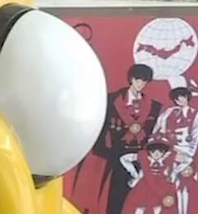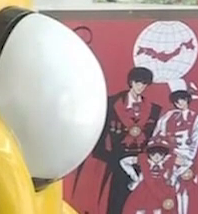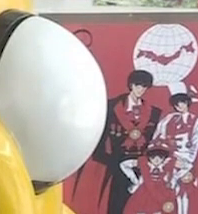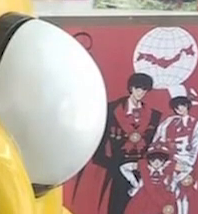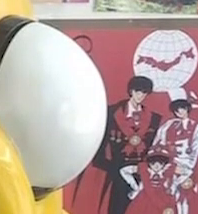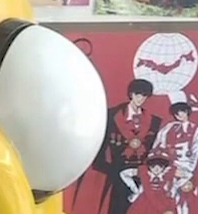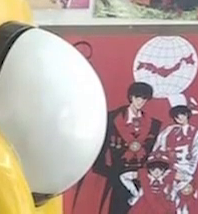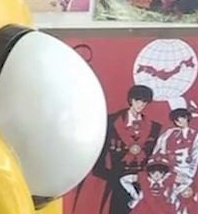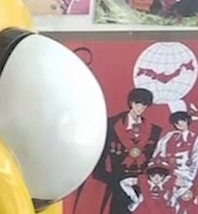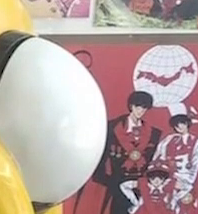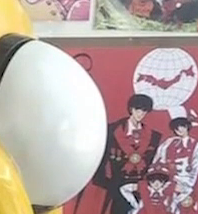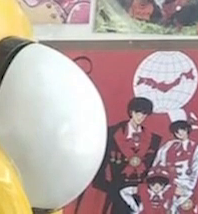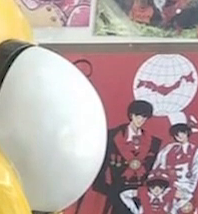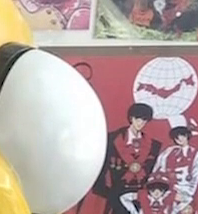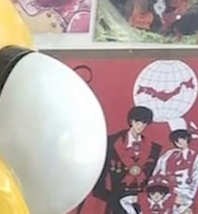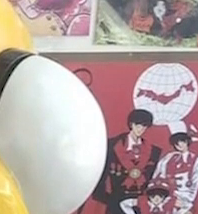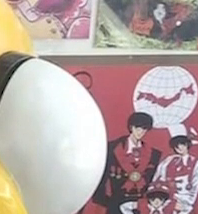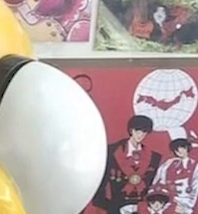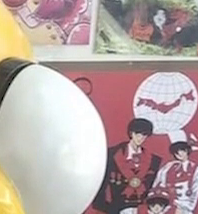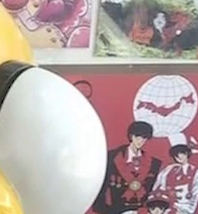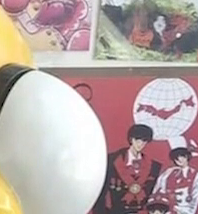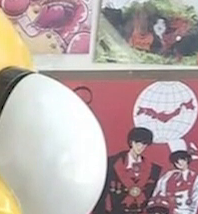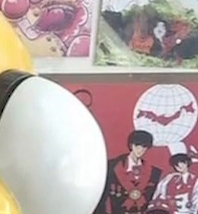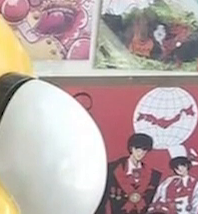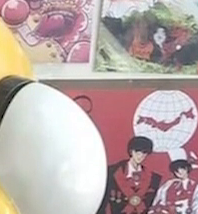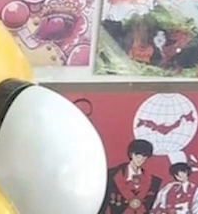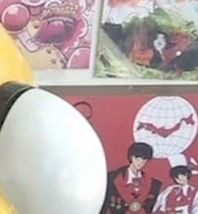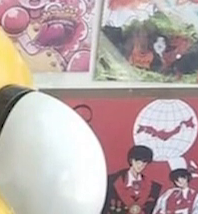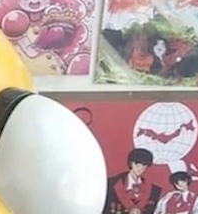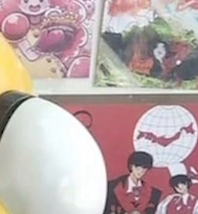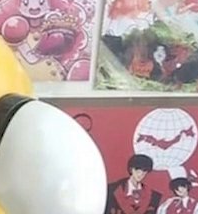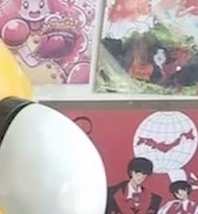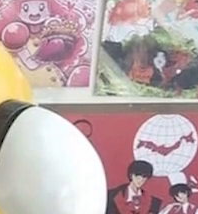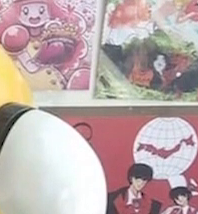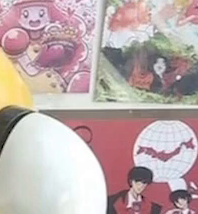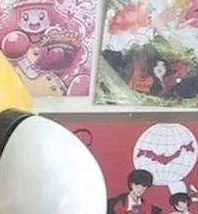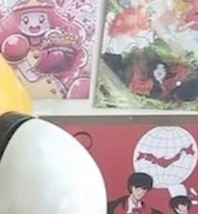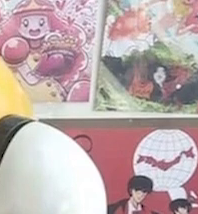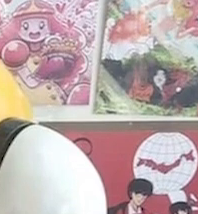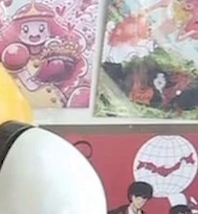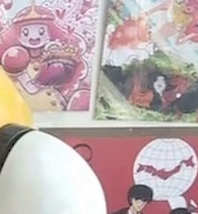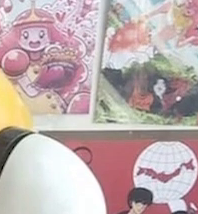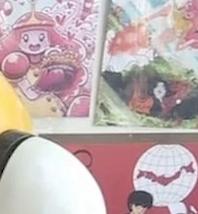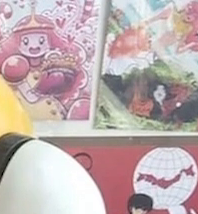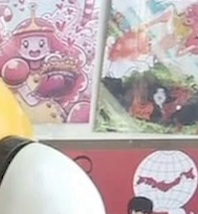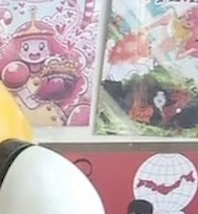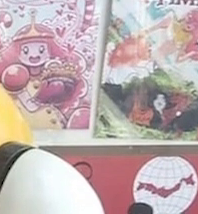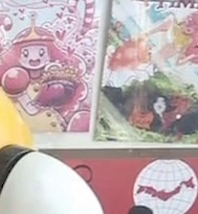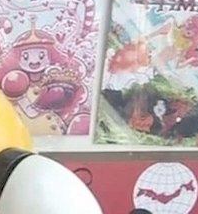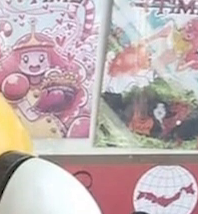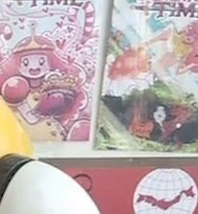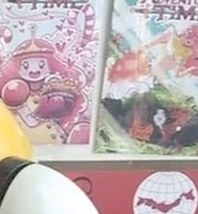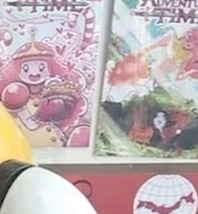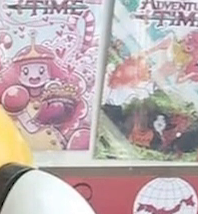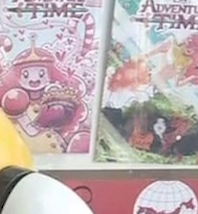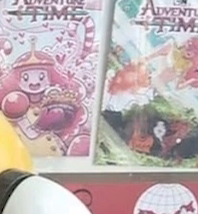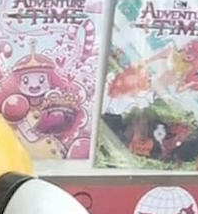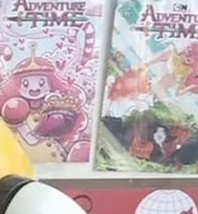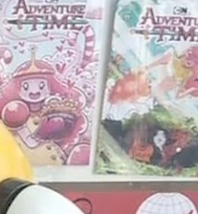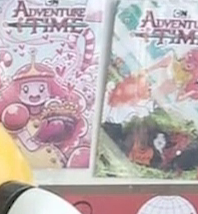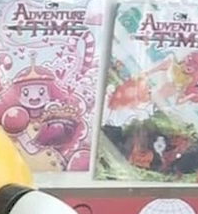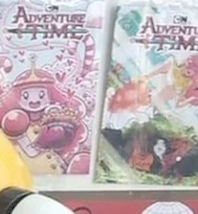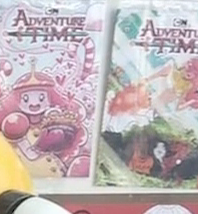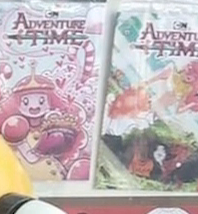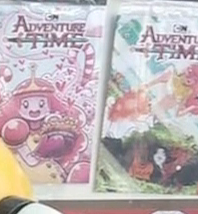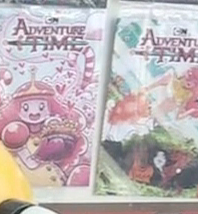la oportunidad como lectores y lectoras de presentarnos ante un abanico sorprendente de libros a muy